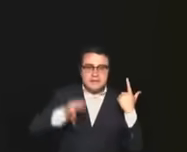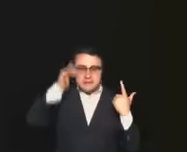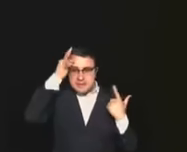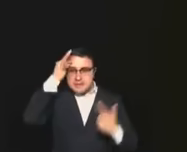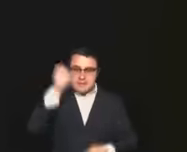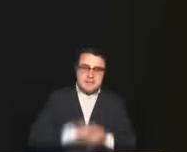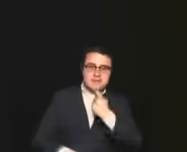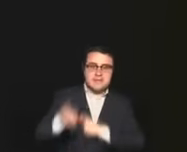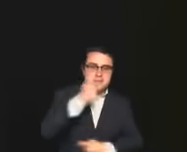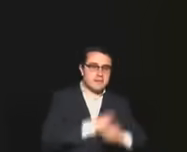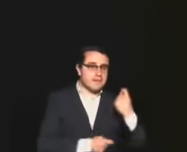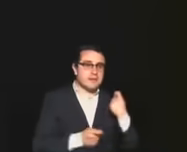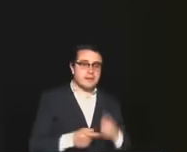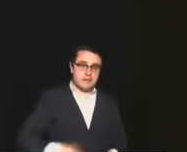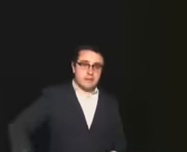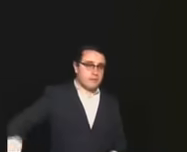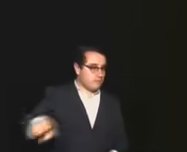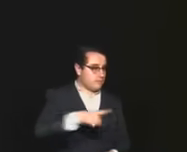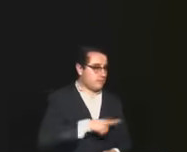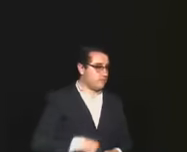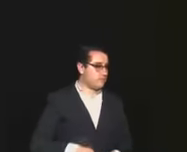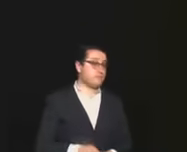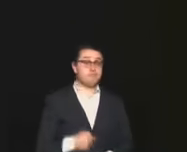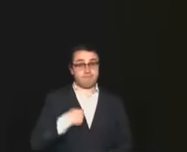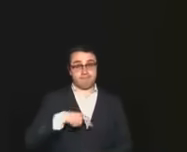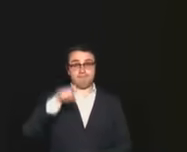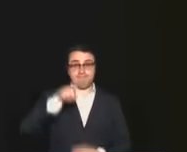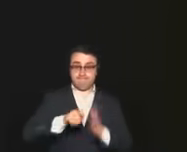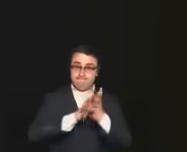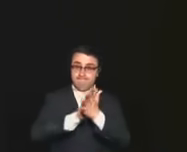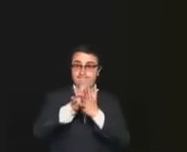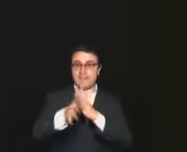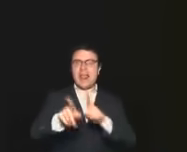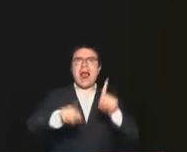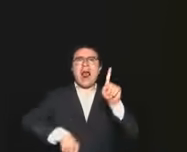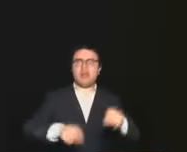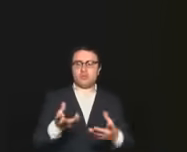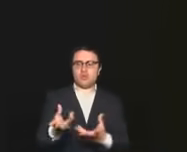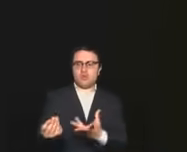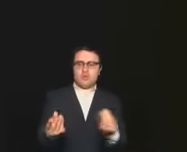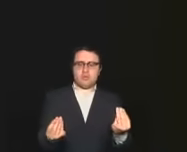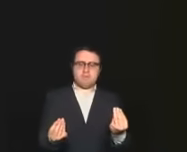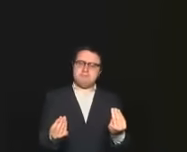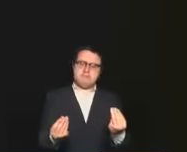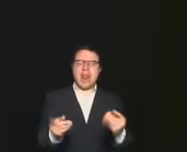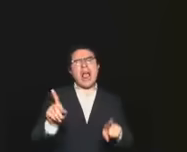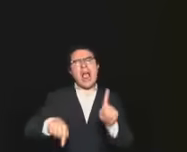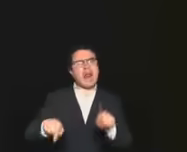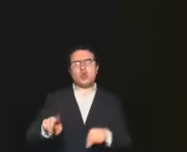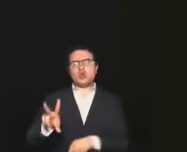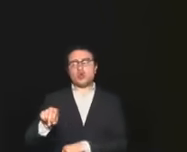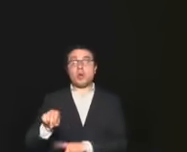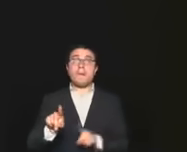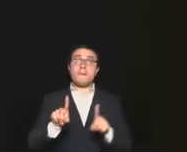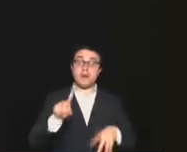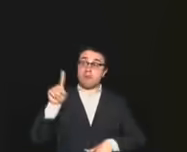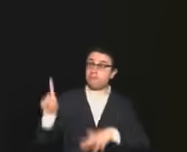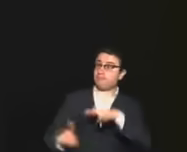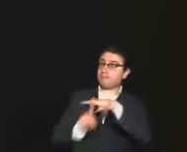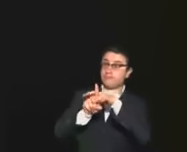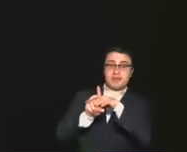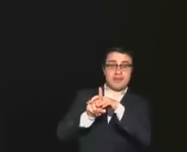decir, siempre guardadas las excepciones, ya no son un eco de la guerra